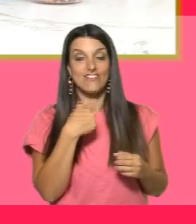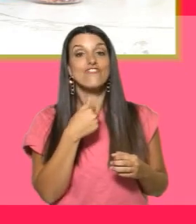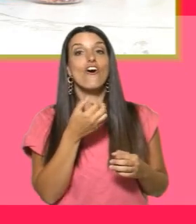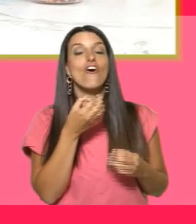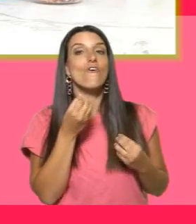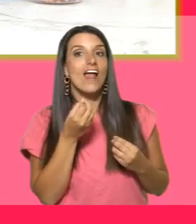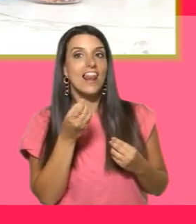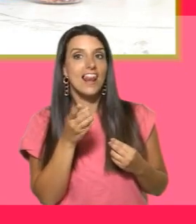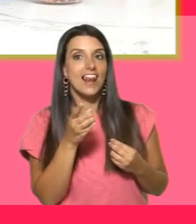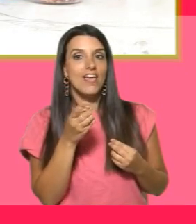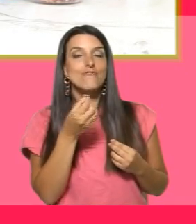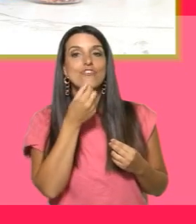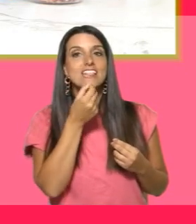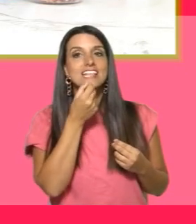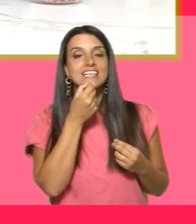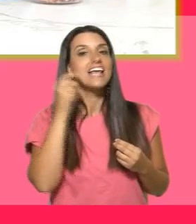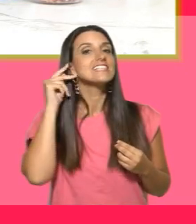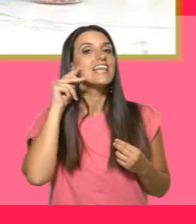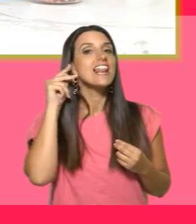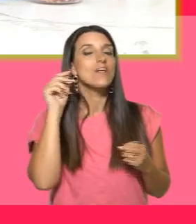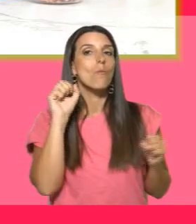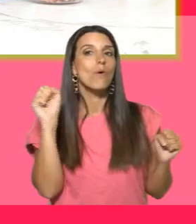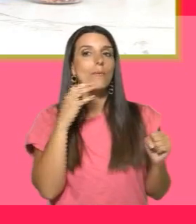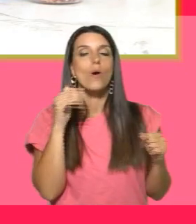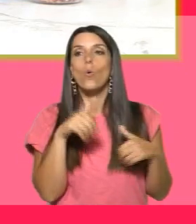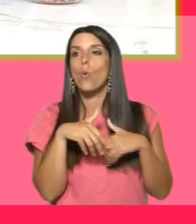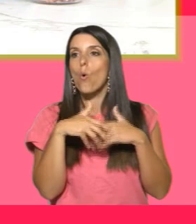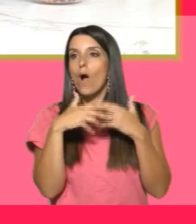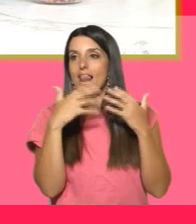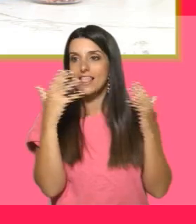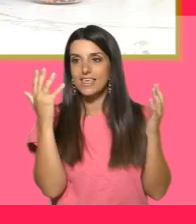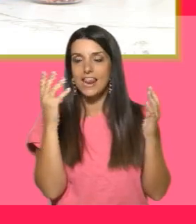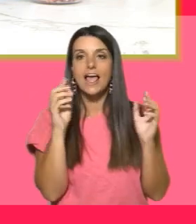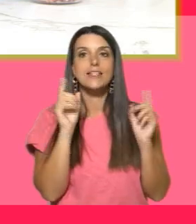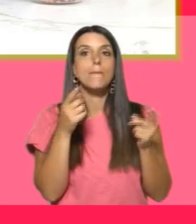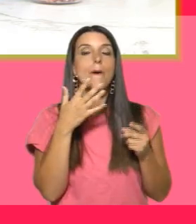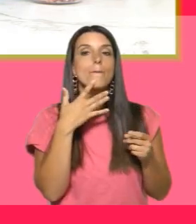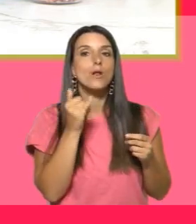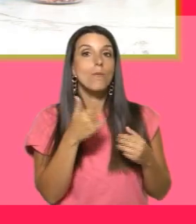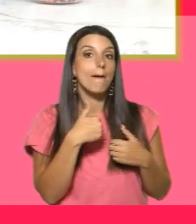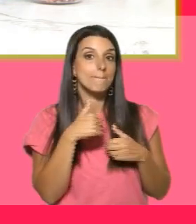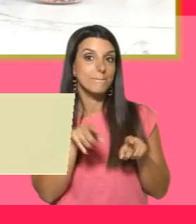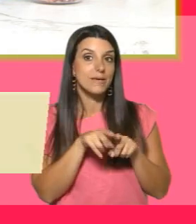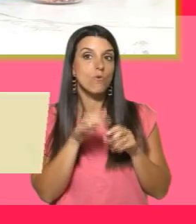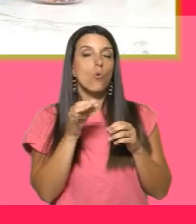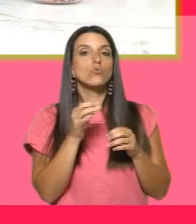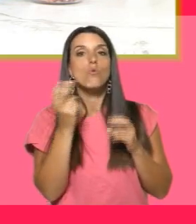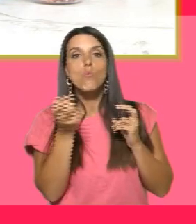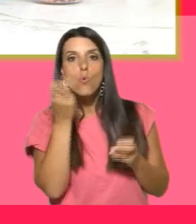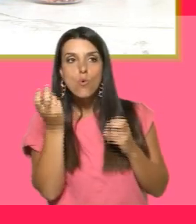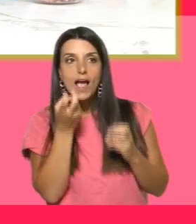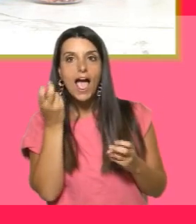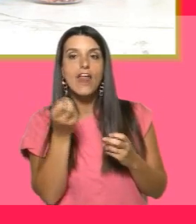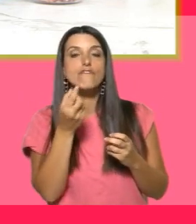hice tiene frutillas y cerezas, pero podés ponerle cualquier fruto rojo. Inclusive, si te pasa como a mí que tenés que hacer una búsqueda, una odisea para